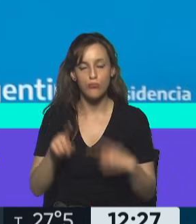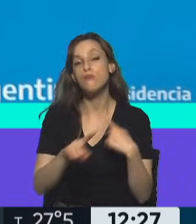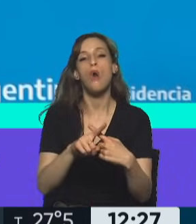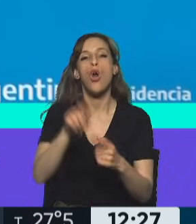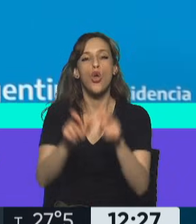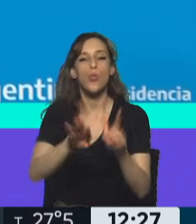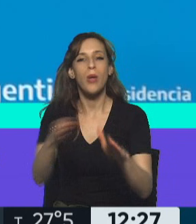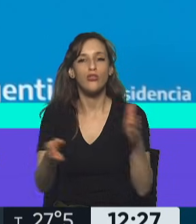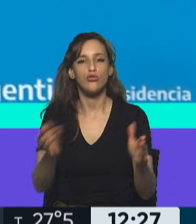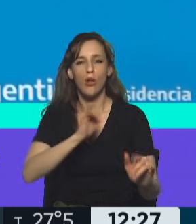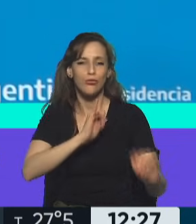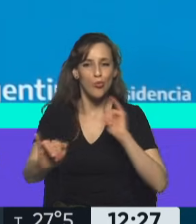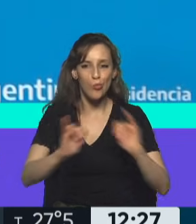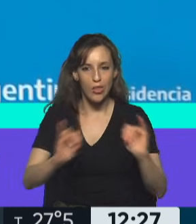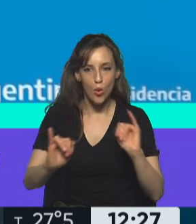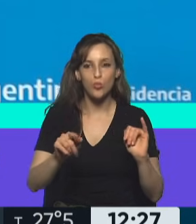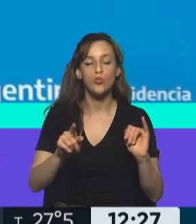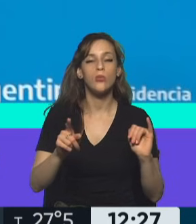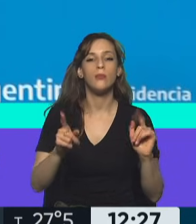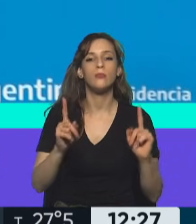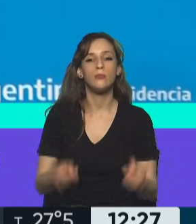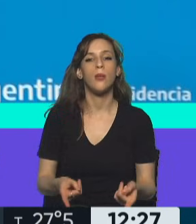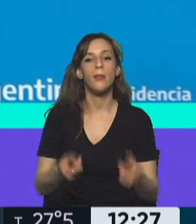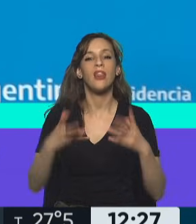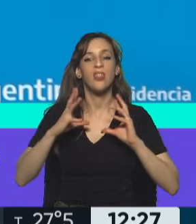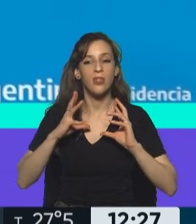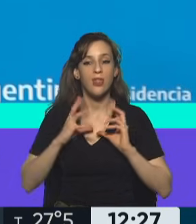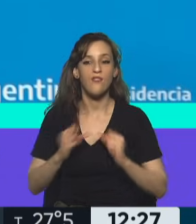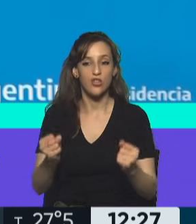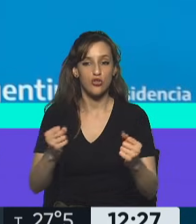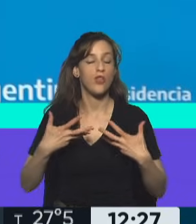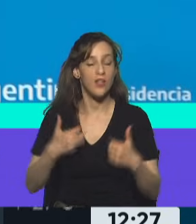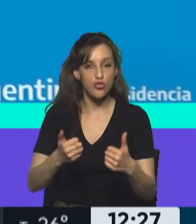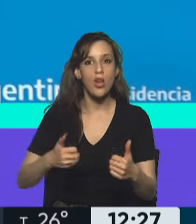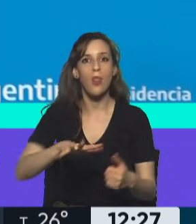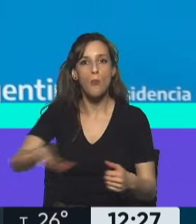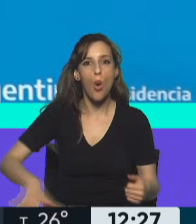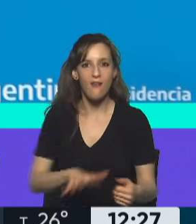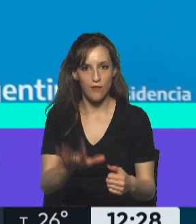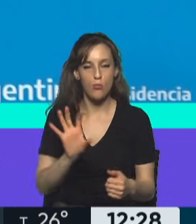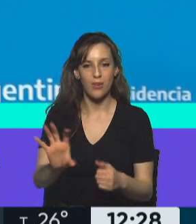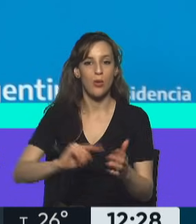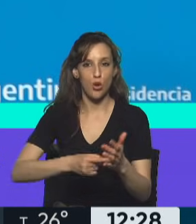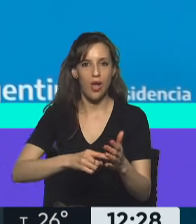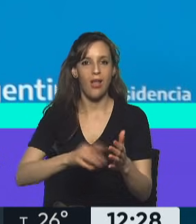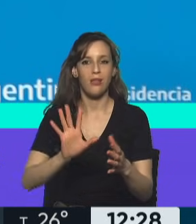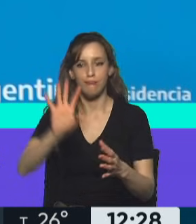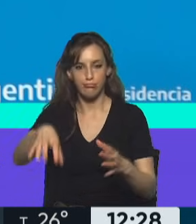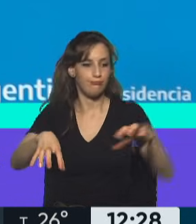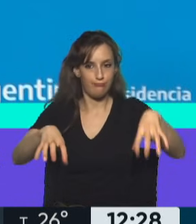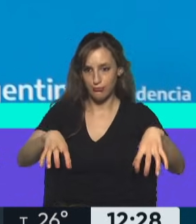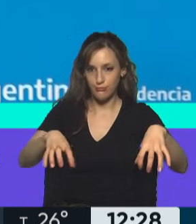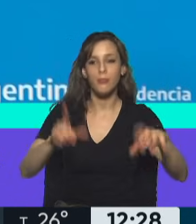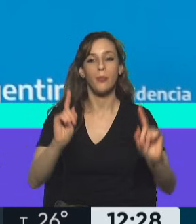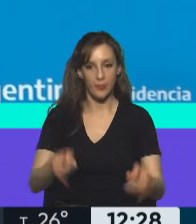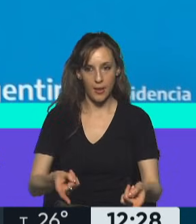llevando adelante. Acaba de llevar un acuerdo adelante con la Defensoría del Pueblo de la provincia de Buenos Aires y en el mismo sentido está trabajando a través